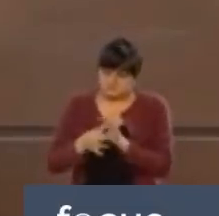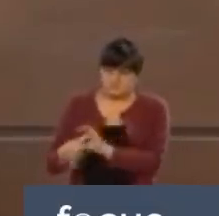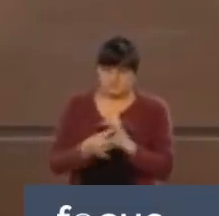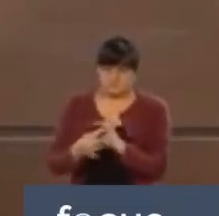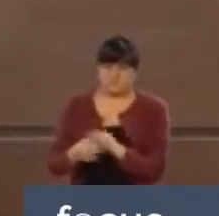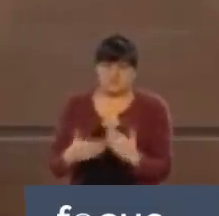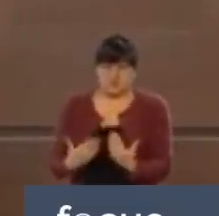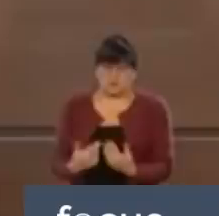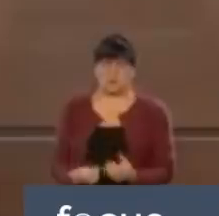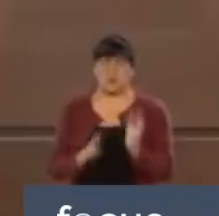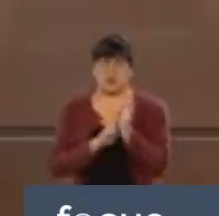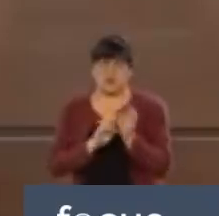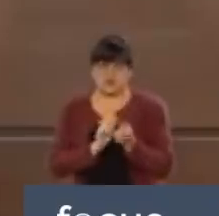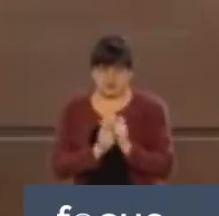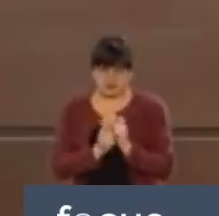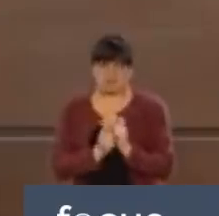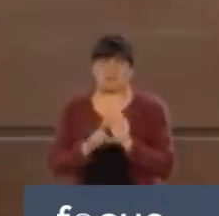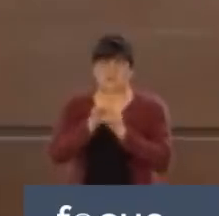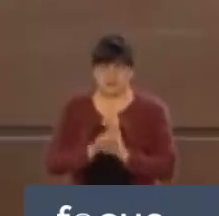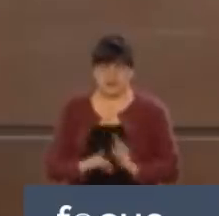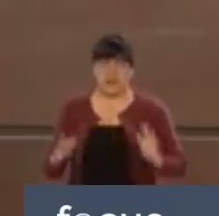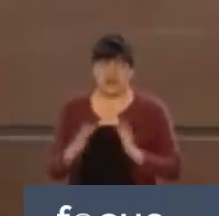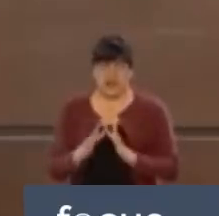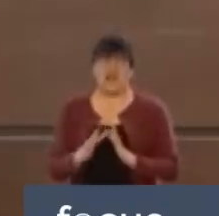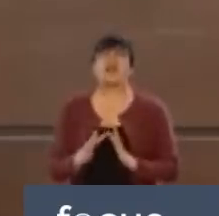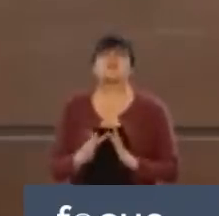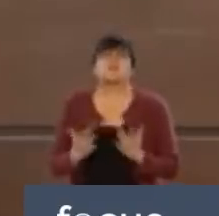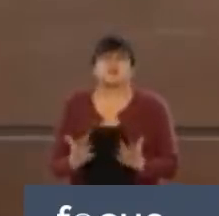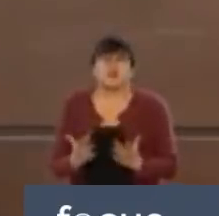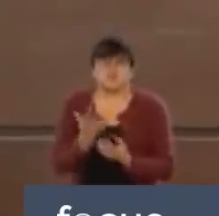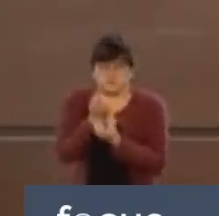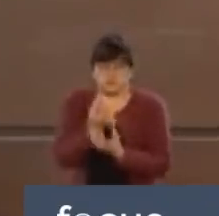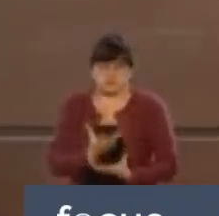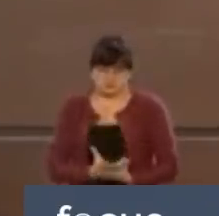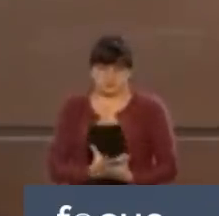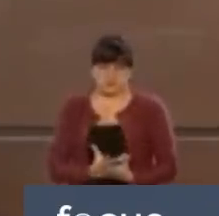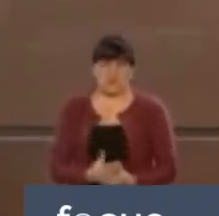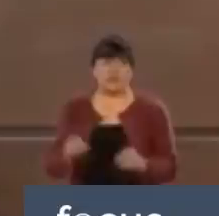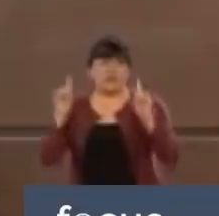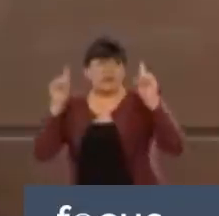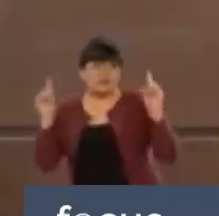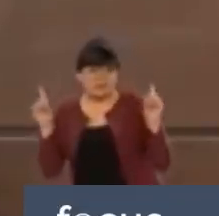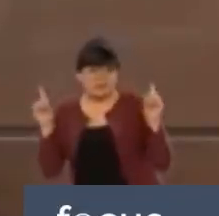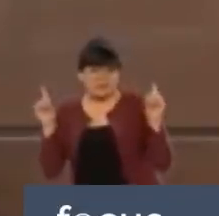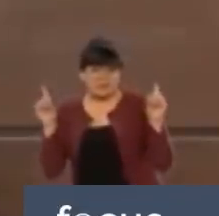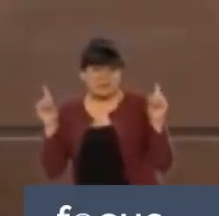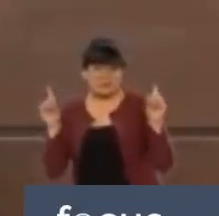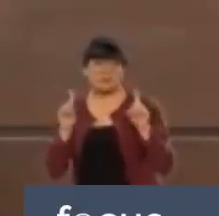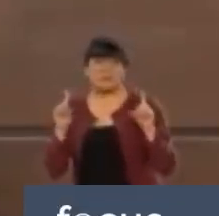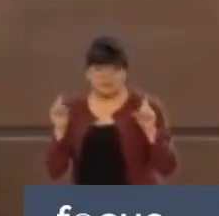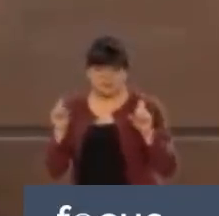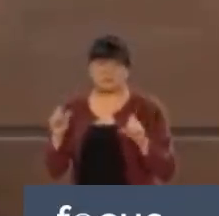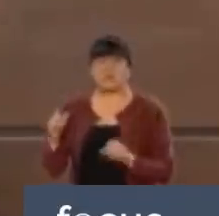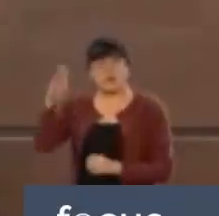para abordar el problema estructural, no solamente de recurrentes casos de abuso policial, sino varias